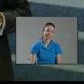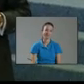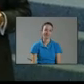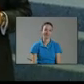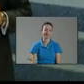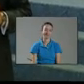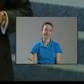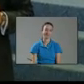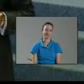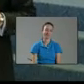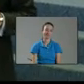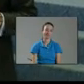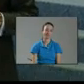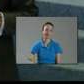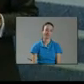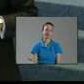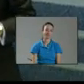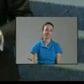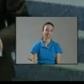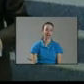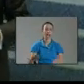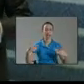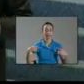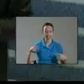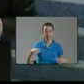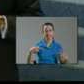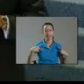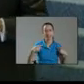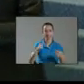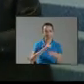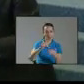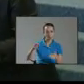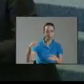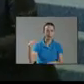Entonces me voy con algunas... Entonces el Señor me dice, quiero que ayunes.